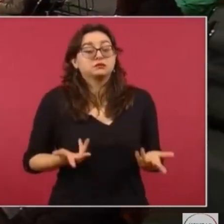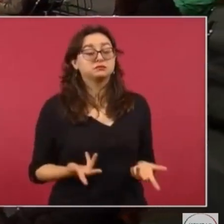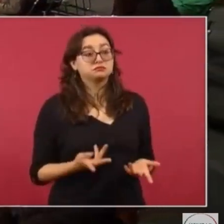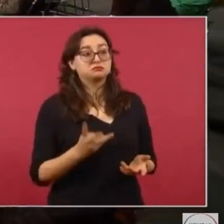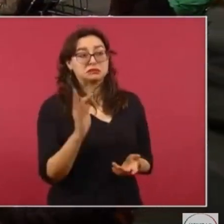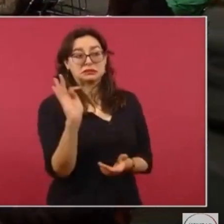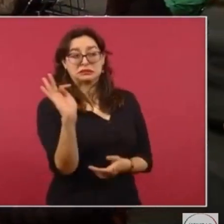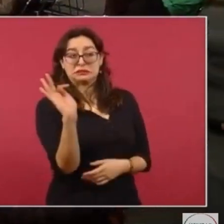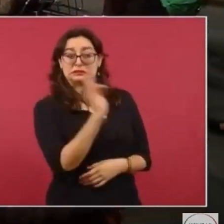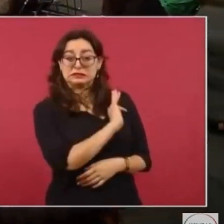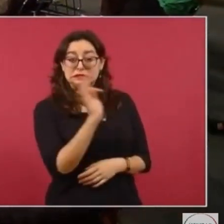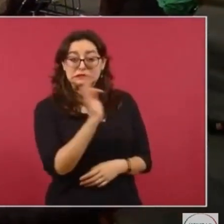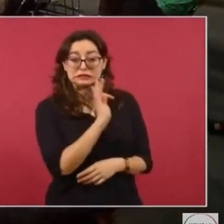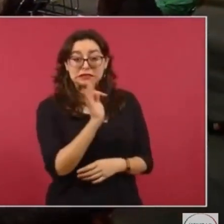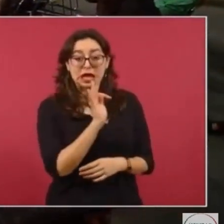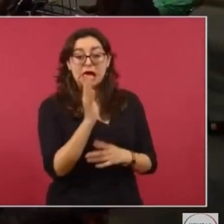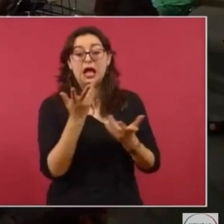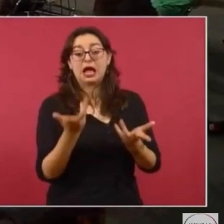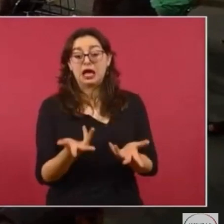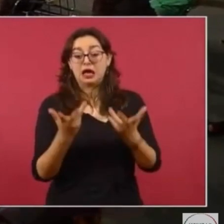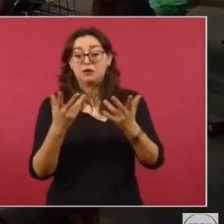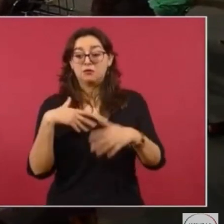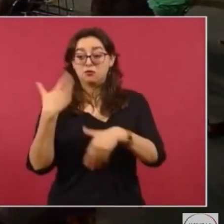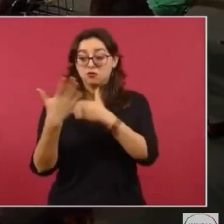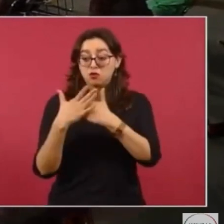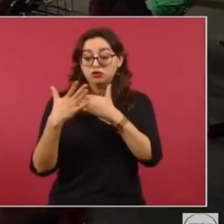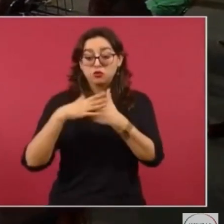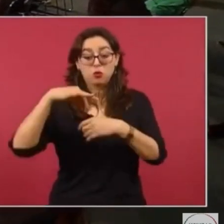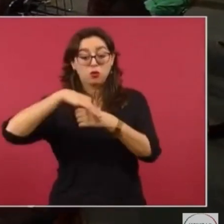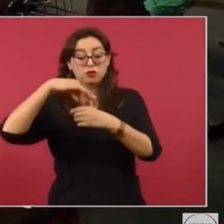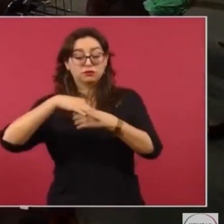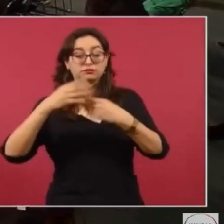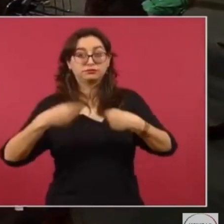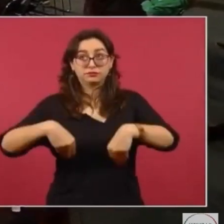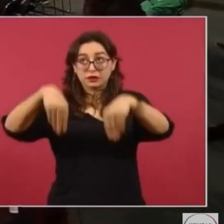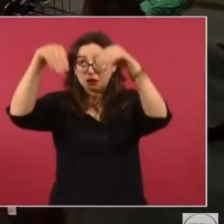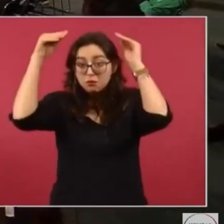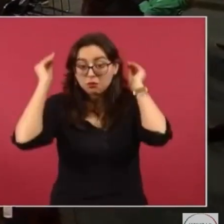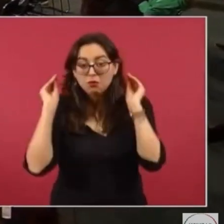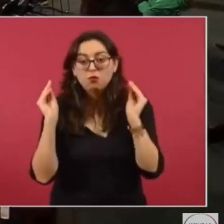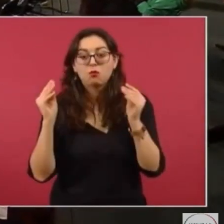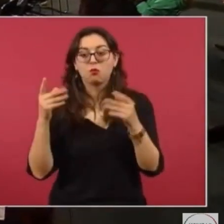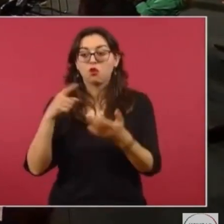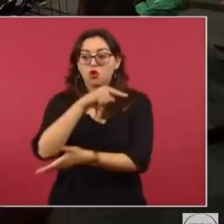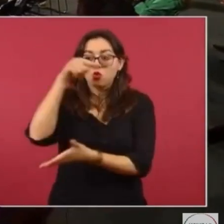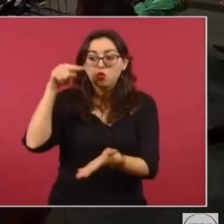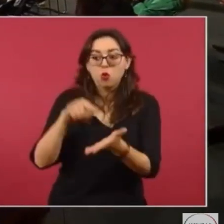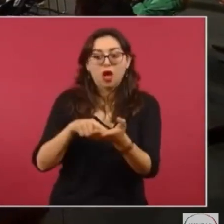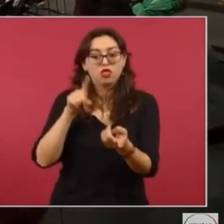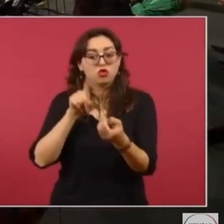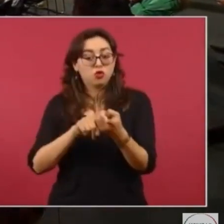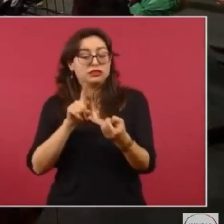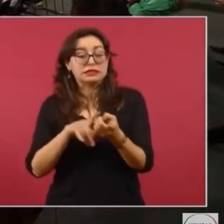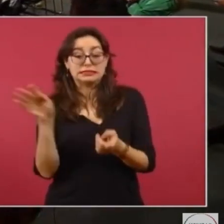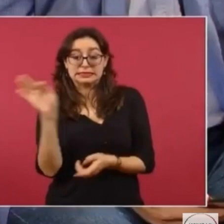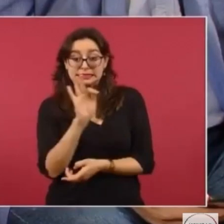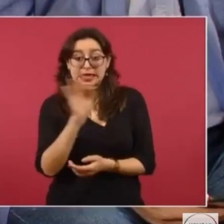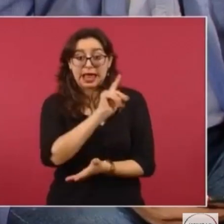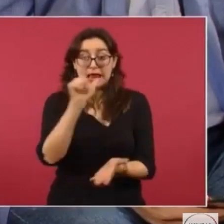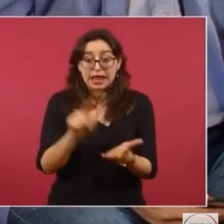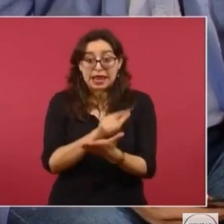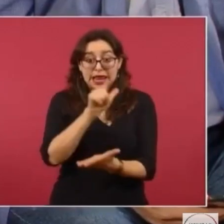la parte de la instalación de las casillas, la parte de las instalaciones de los módulos, ¿significaría una revisión de